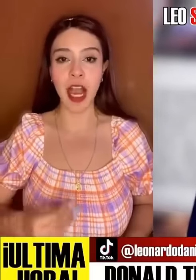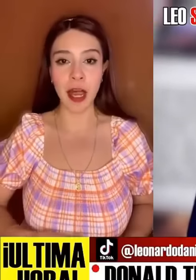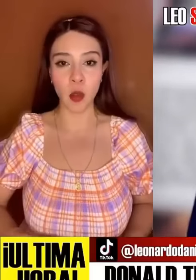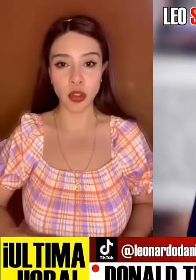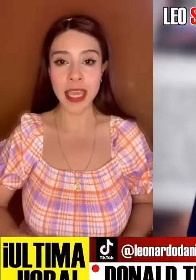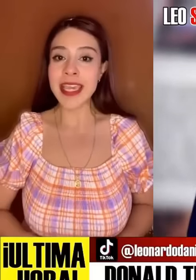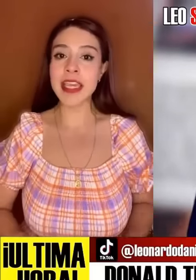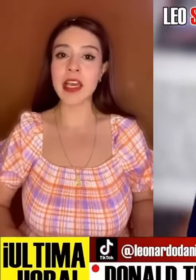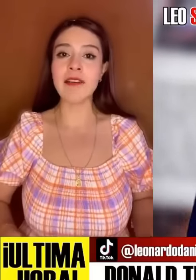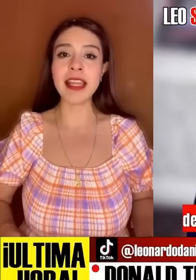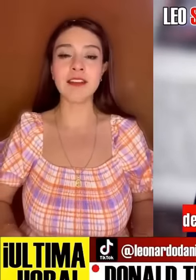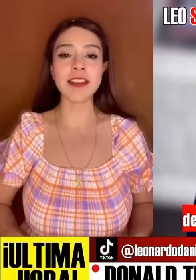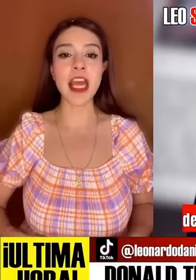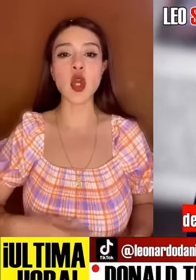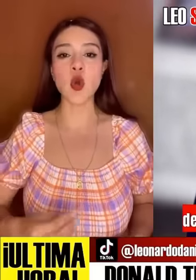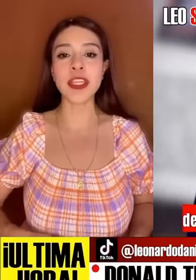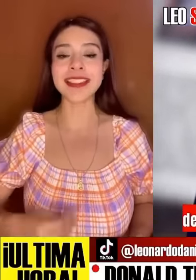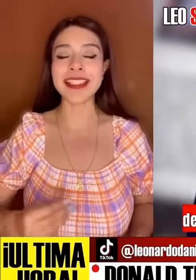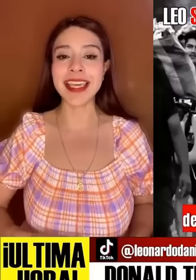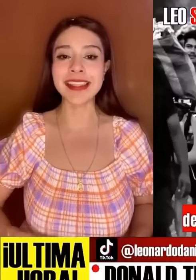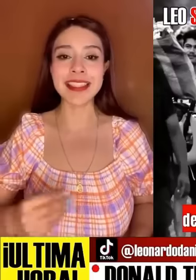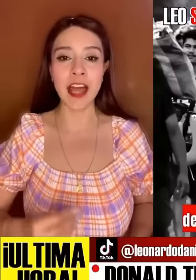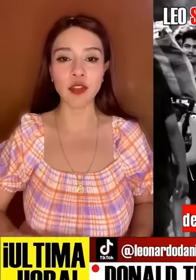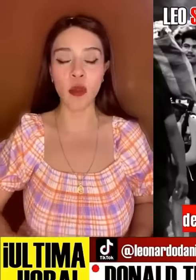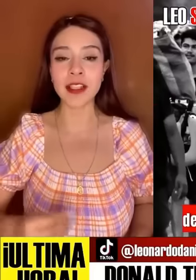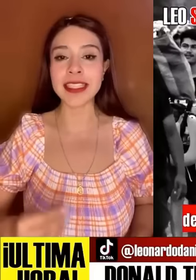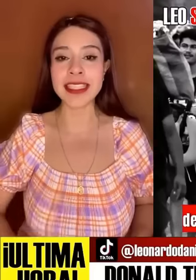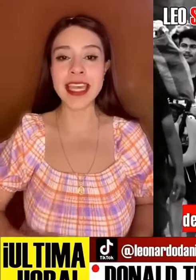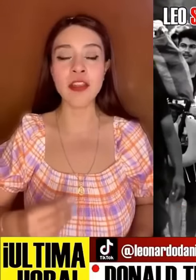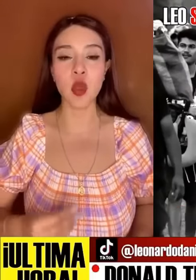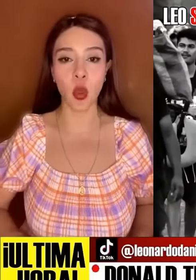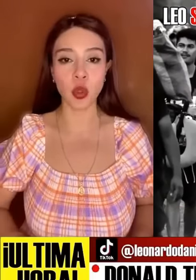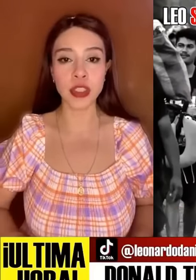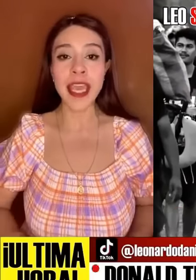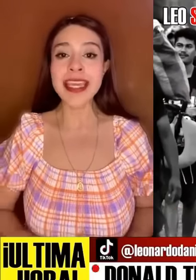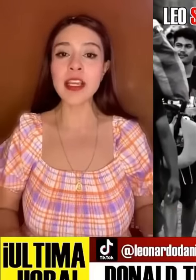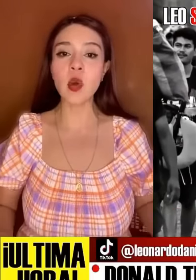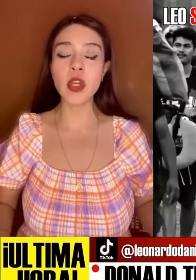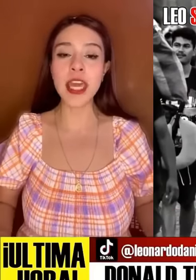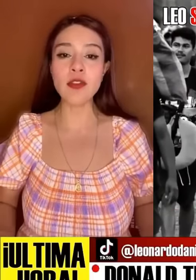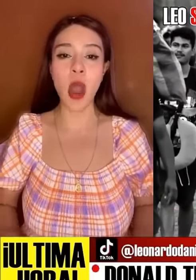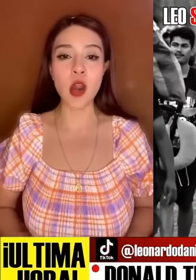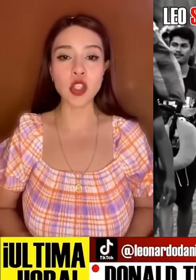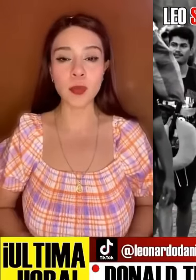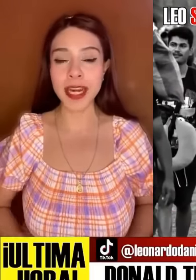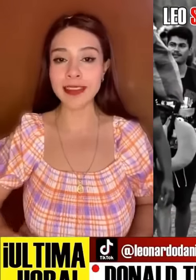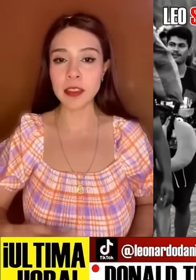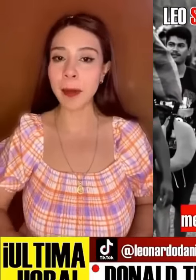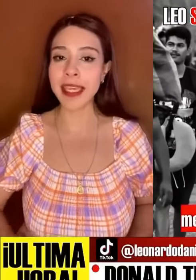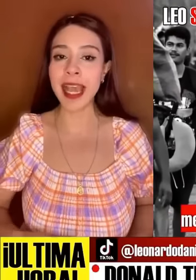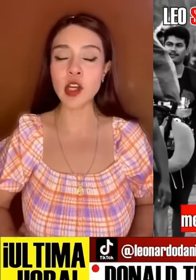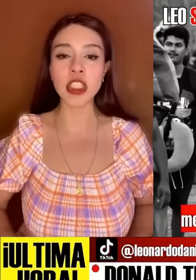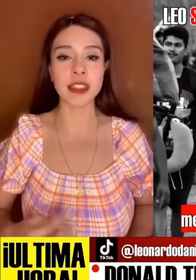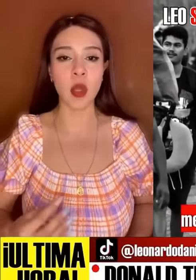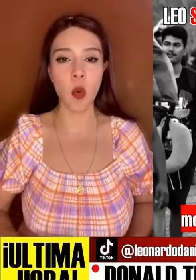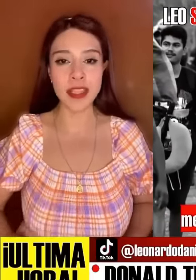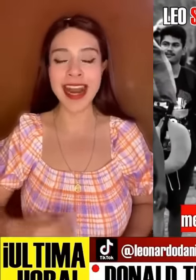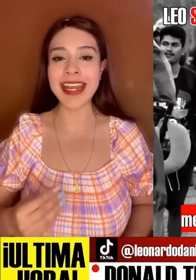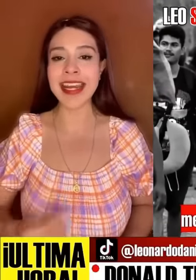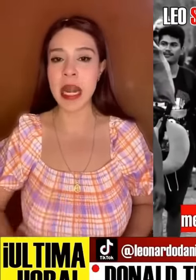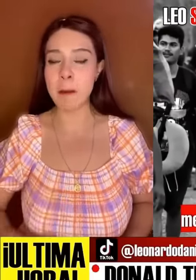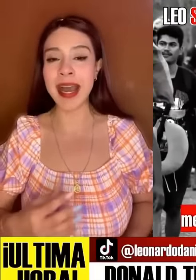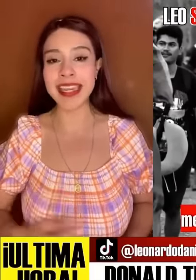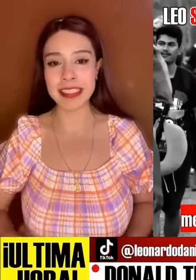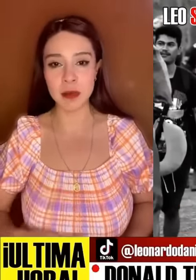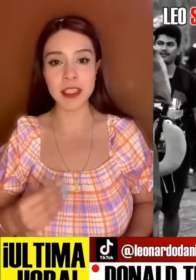bien fajados y que le va a defender con uñas y dientes a todas y a todos, incluyendo a los migrantes mexicanos que se